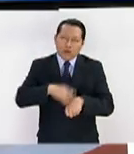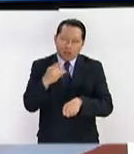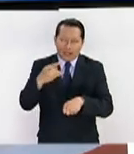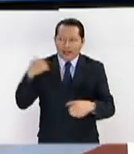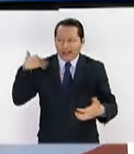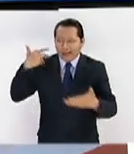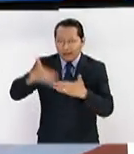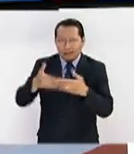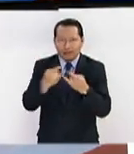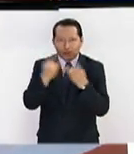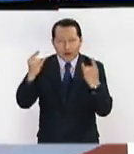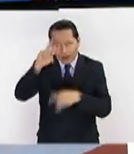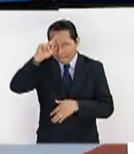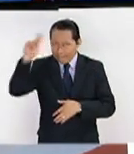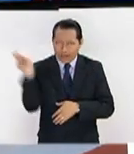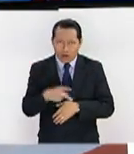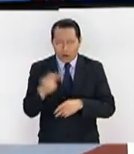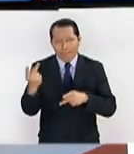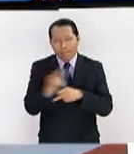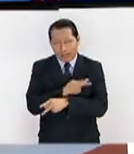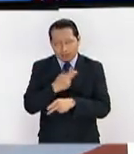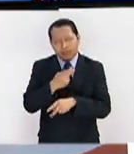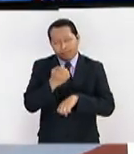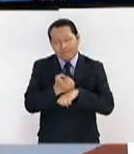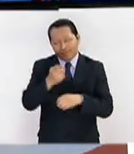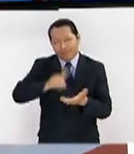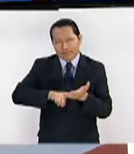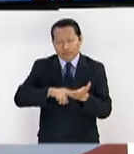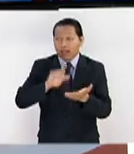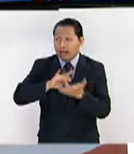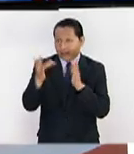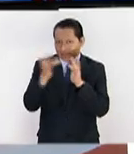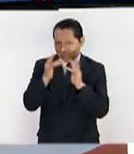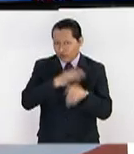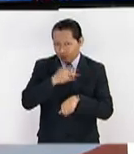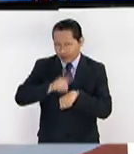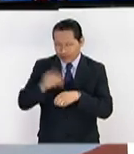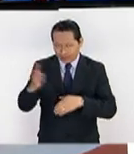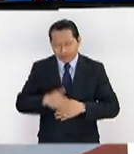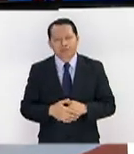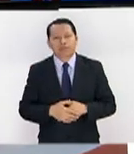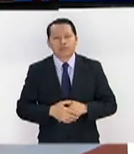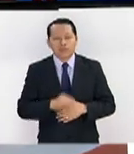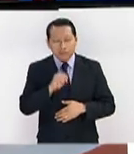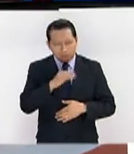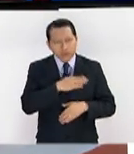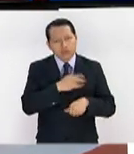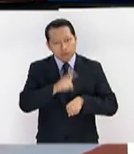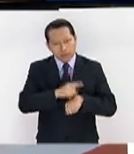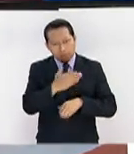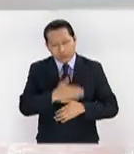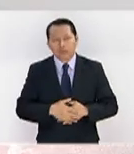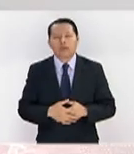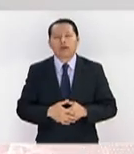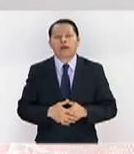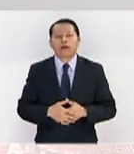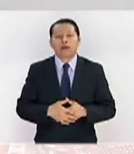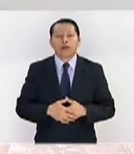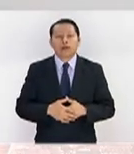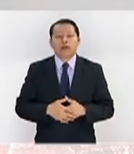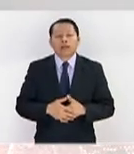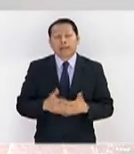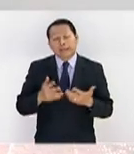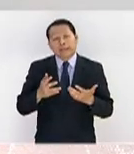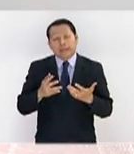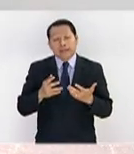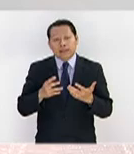los Estados Unidos. Gracias por estar con nosotros, buenos días. Sí, muy buenos días. Pues no habría mucho que agregar después